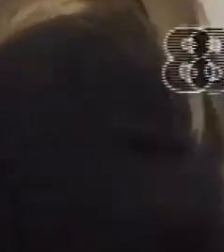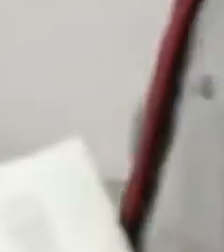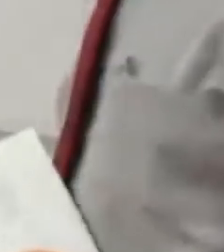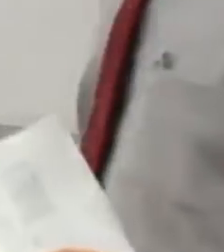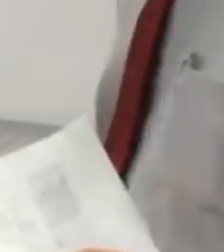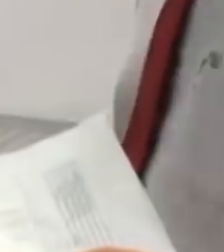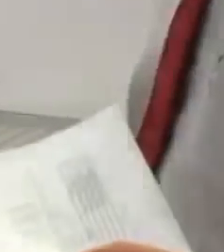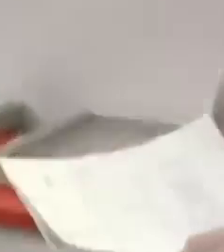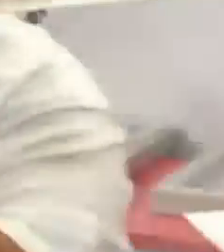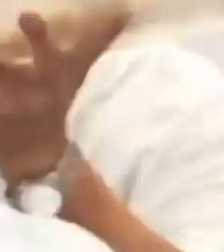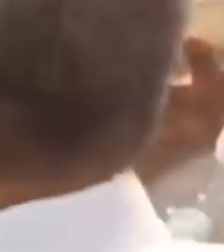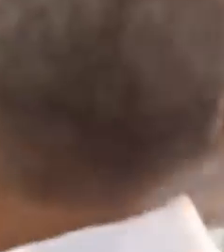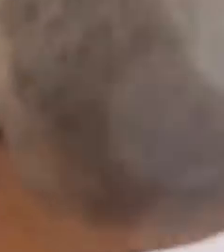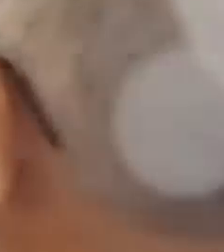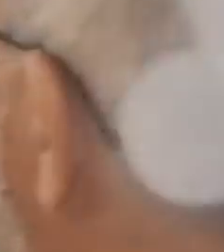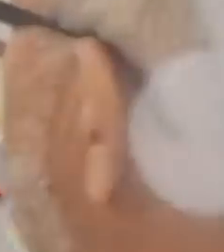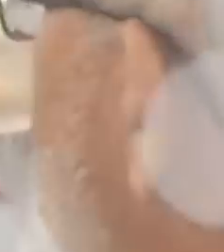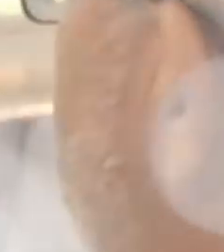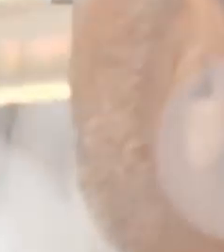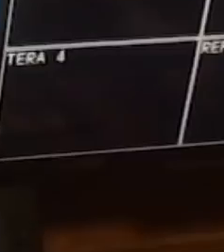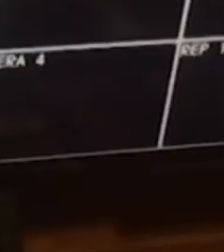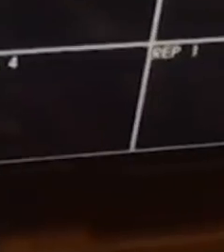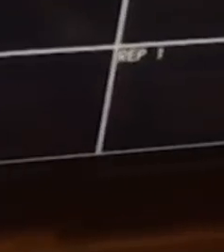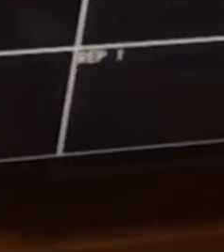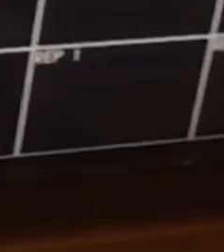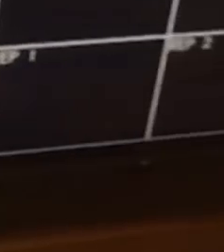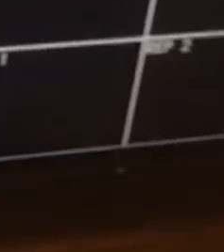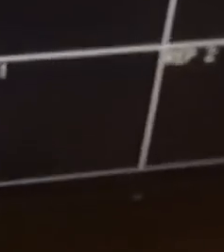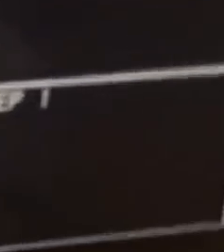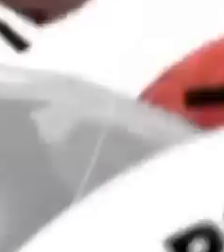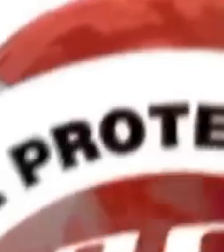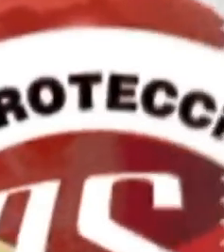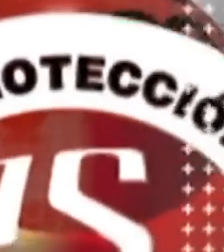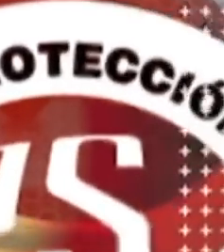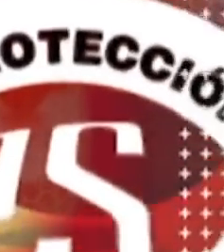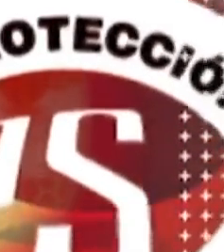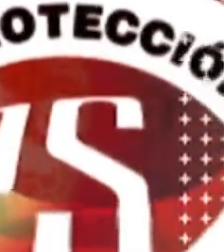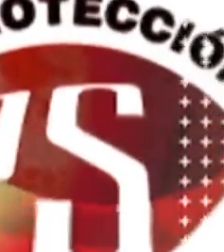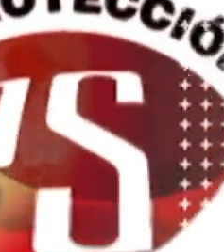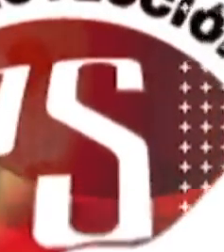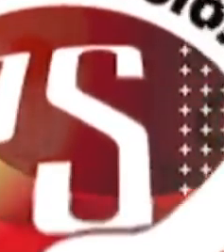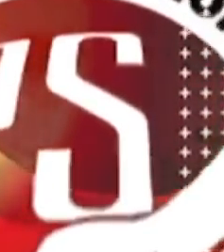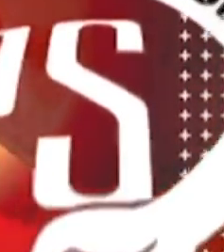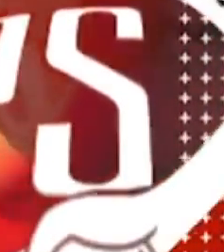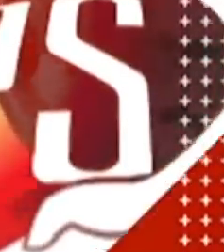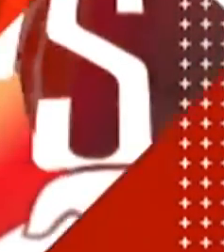Solo en 13, Costa Rica Televisión.